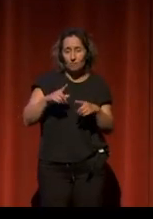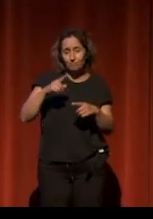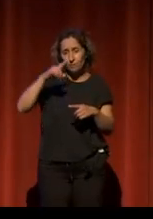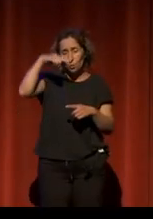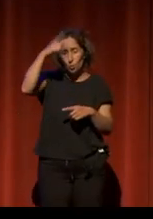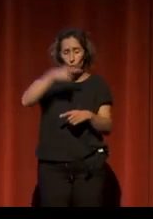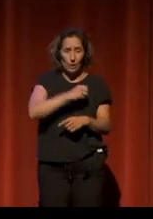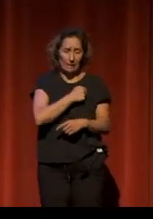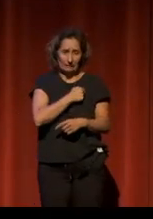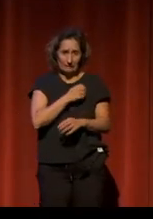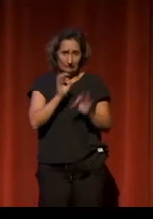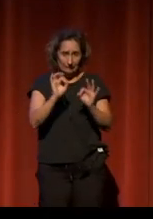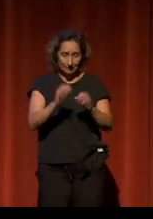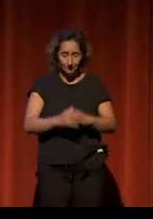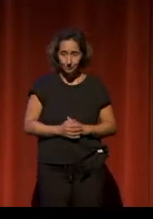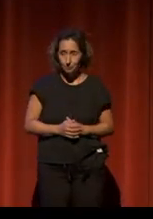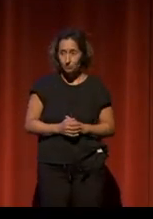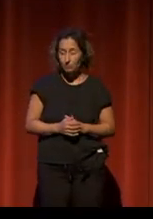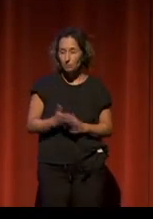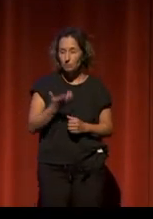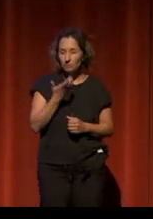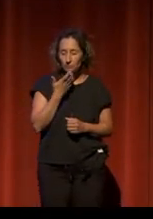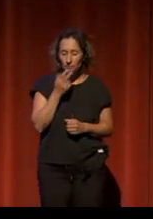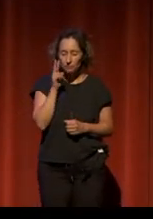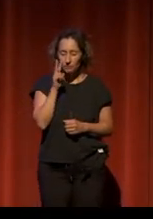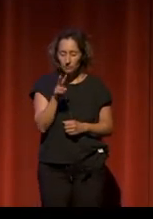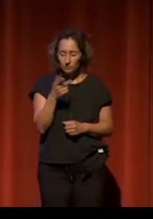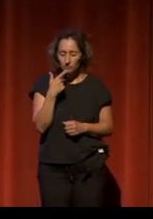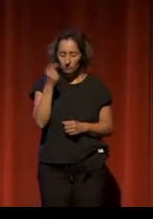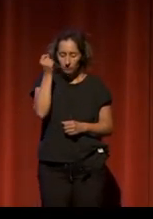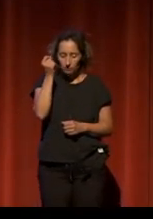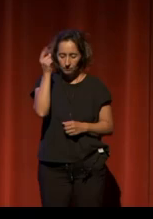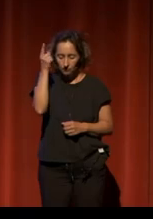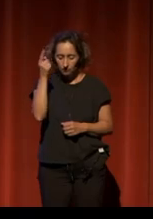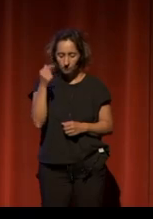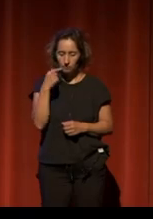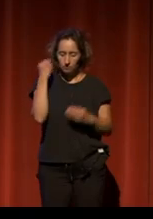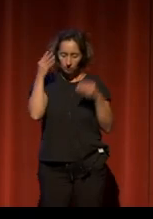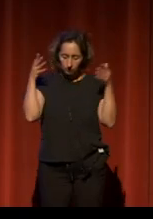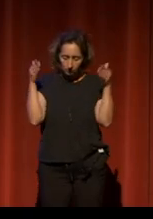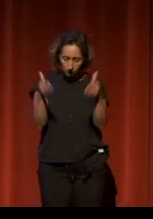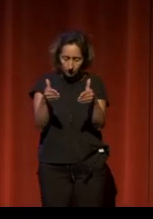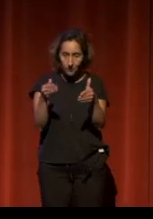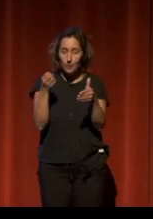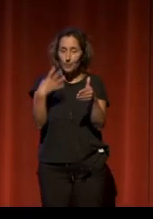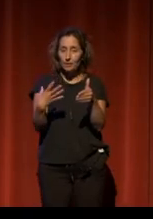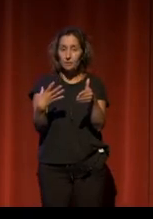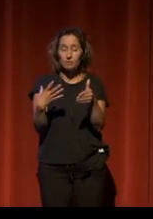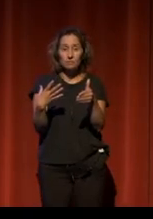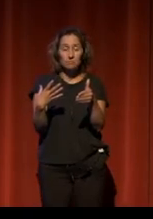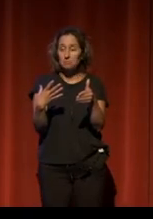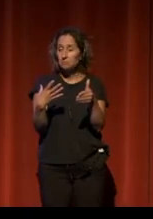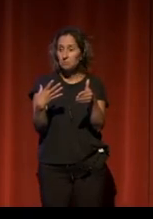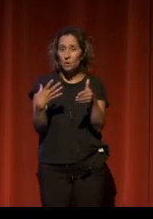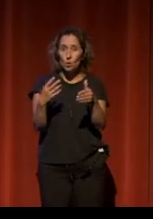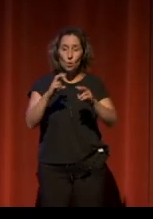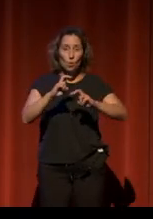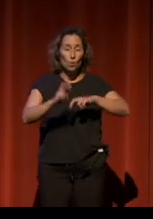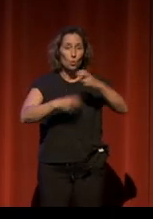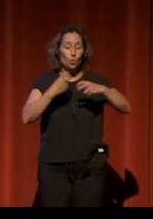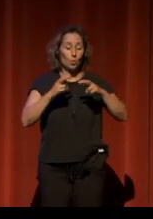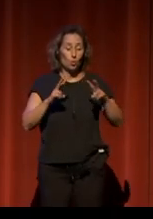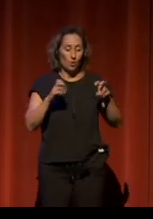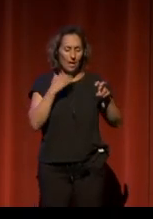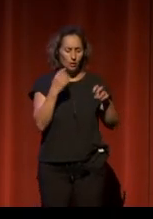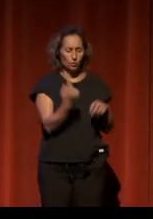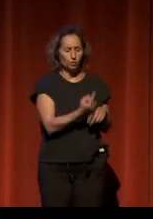Bueno yo lo que digo es que si miras bien si enciendes la luz si enfocas adecuadamente ninguna Innovación Se ha producido de forma